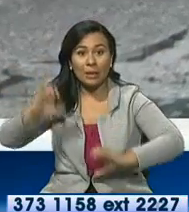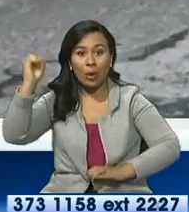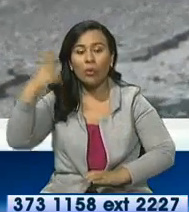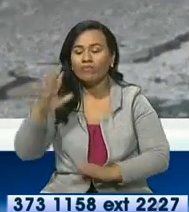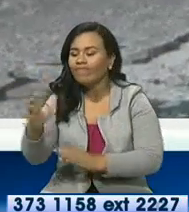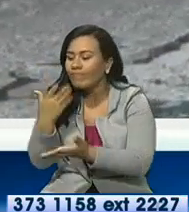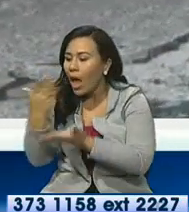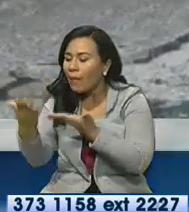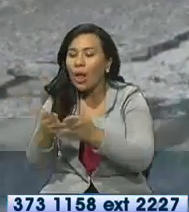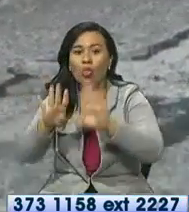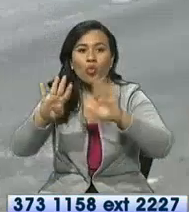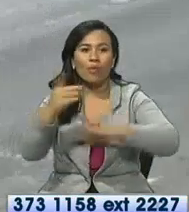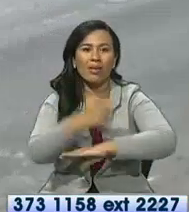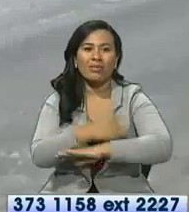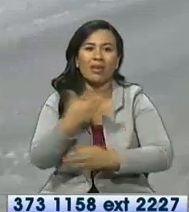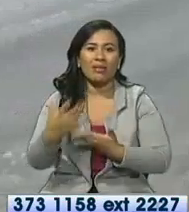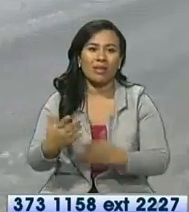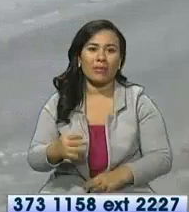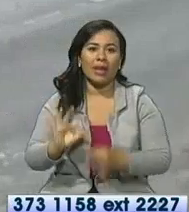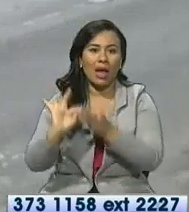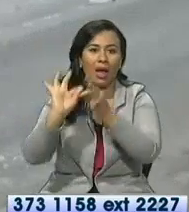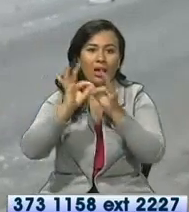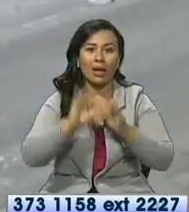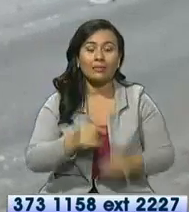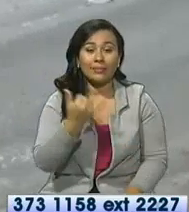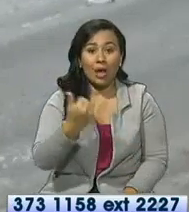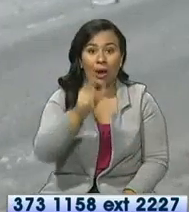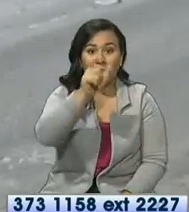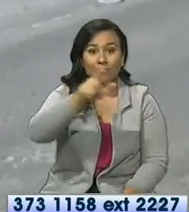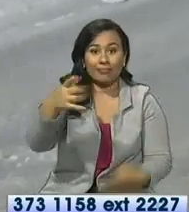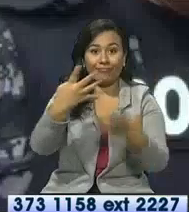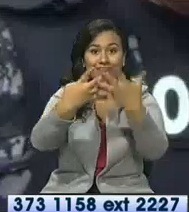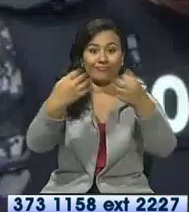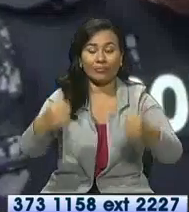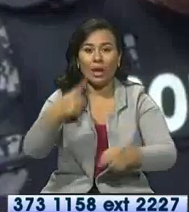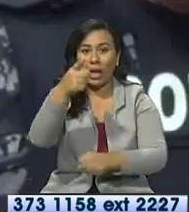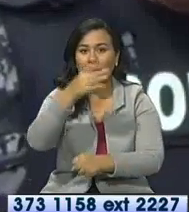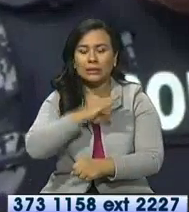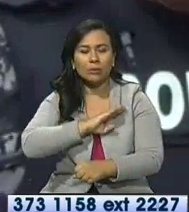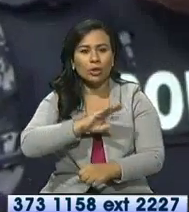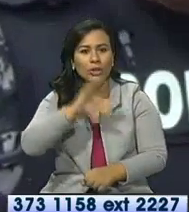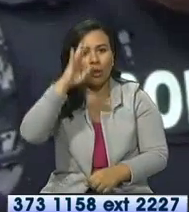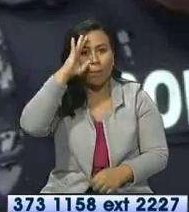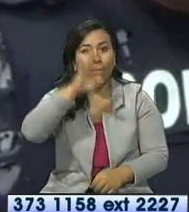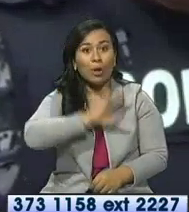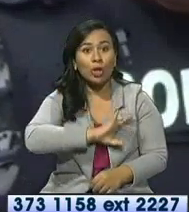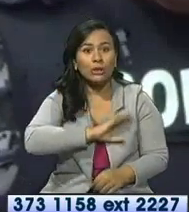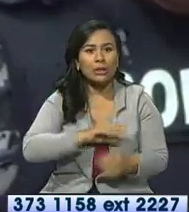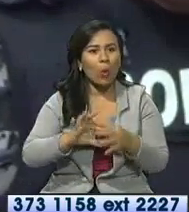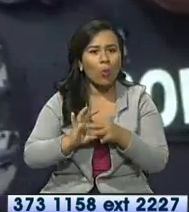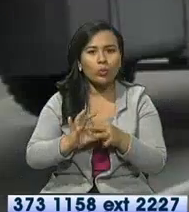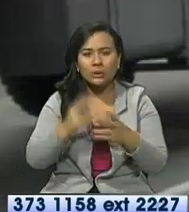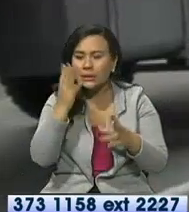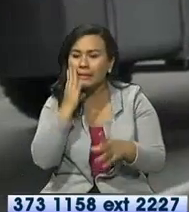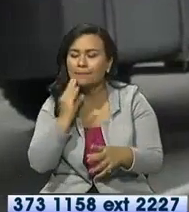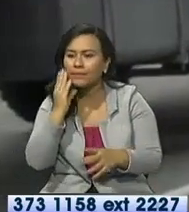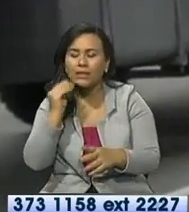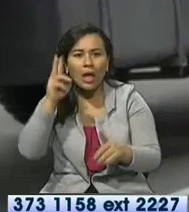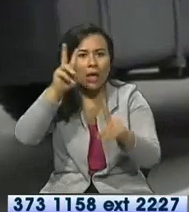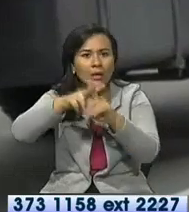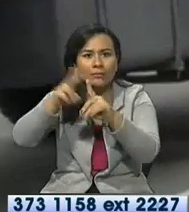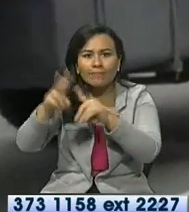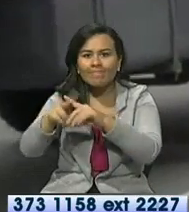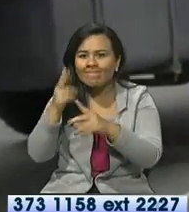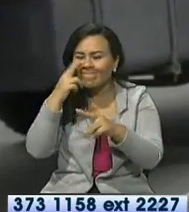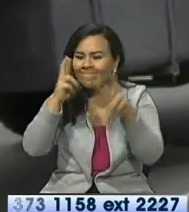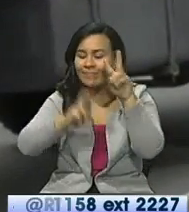existen 9 personas detenidas. En las últimas horas, unidades de inteligencia trabajaron en toda la provincia, realizaron varios allanamientos. Los